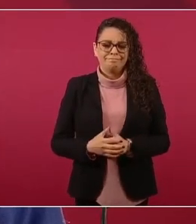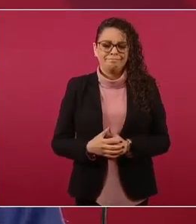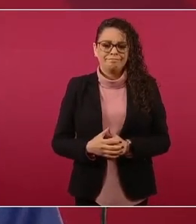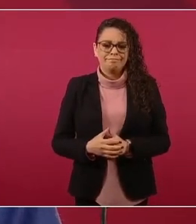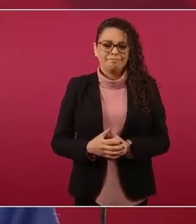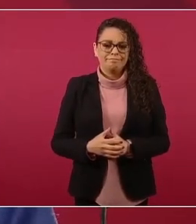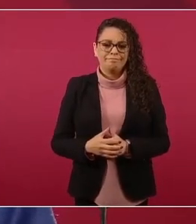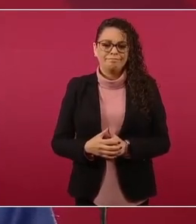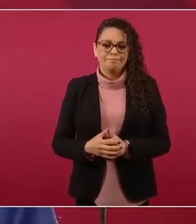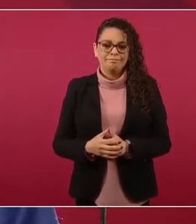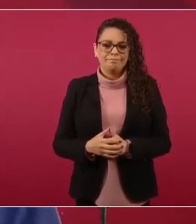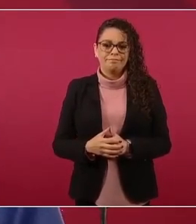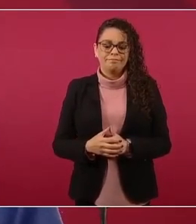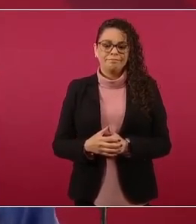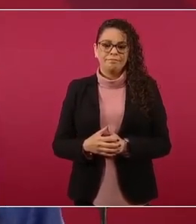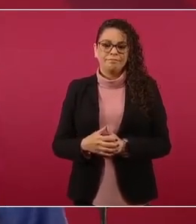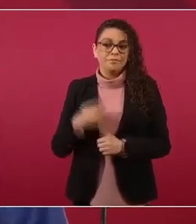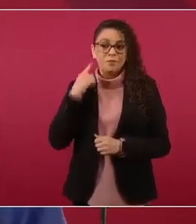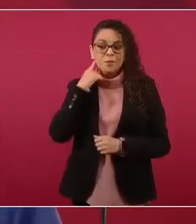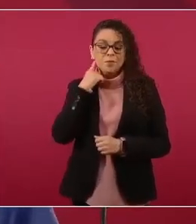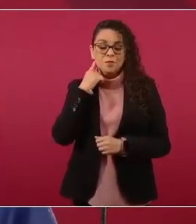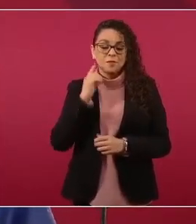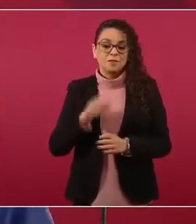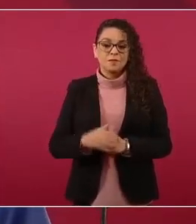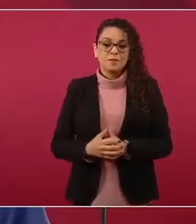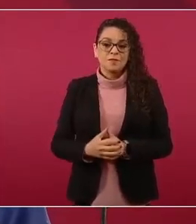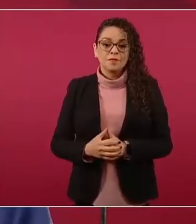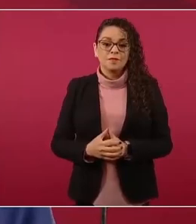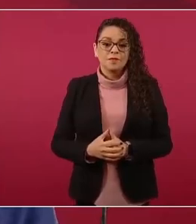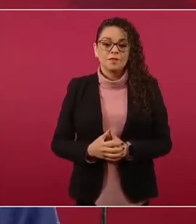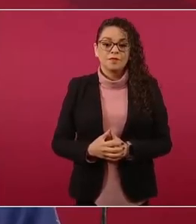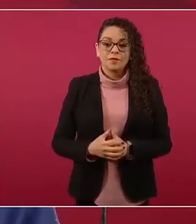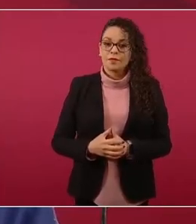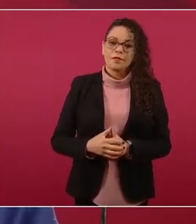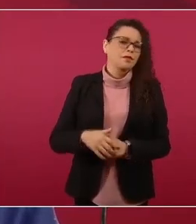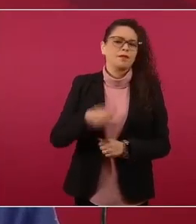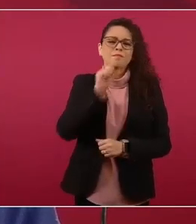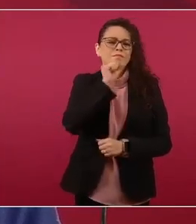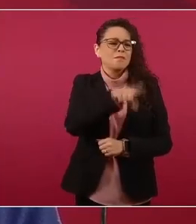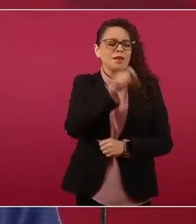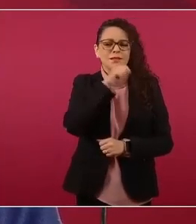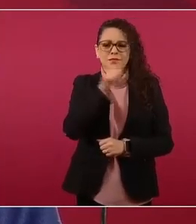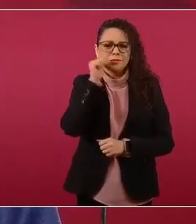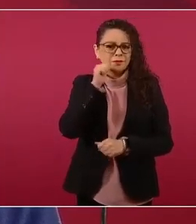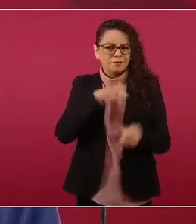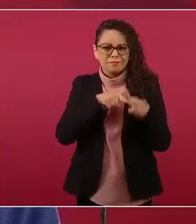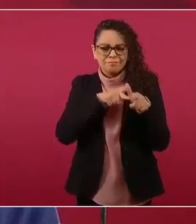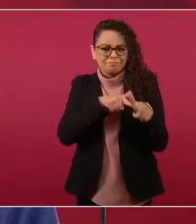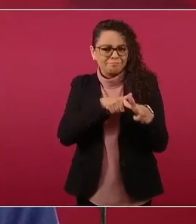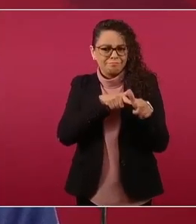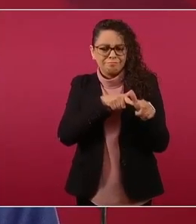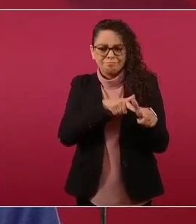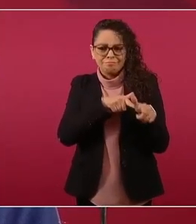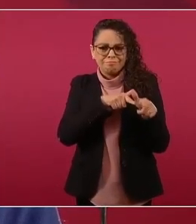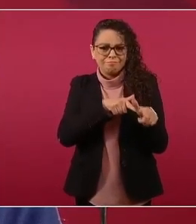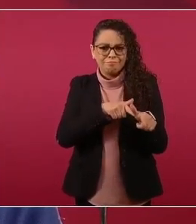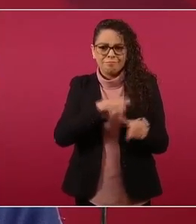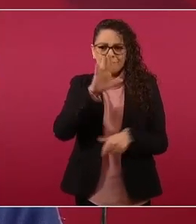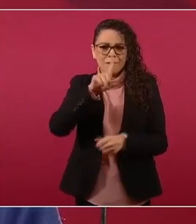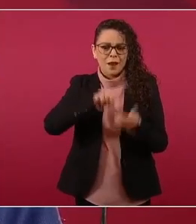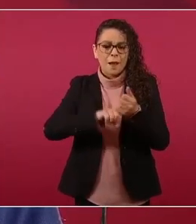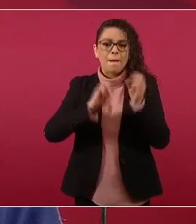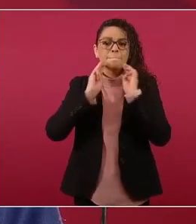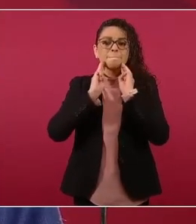Siempre ha estado, nada más que la mafia del poder económico y político